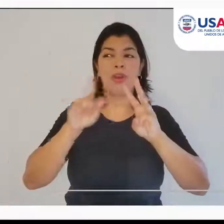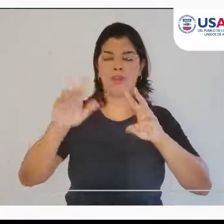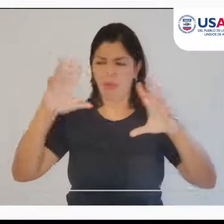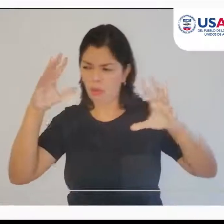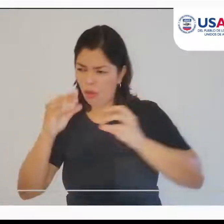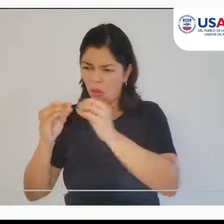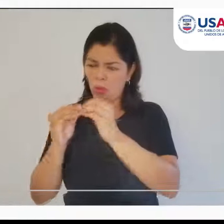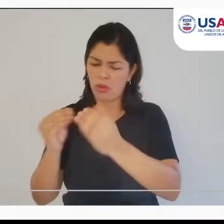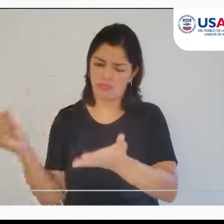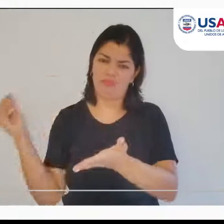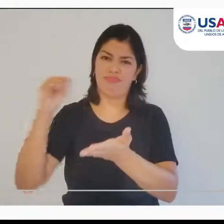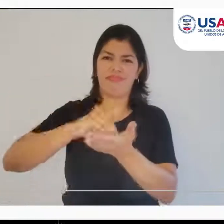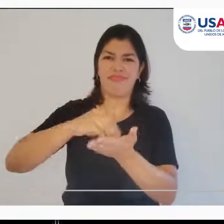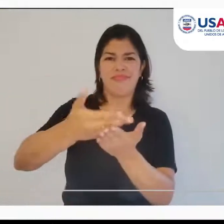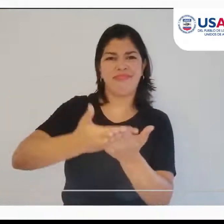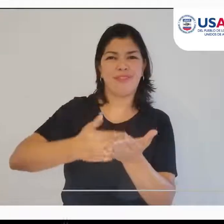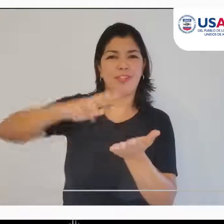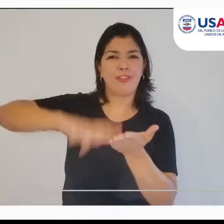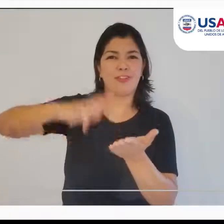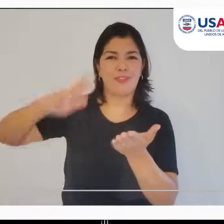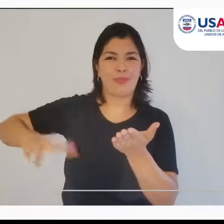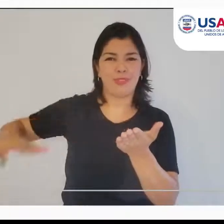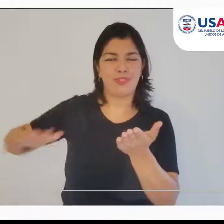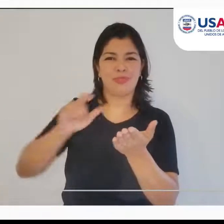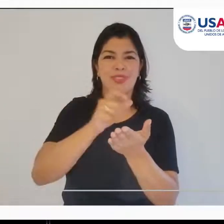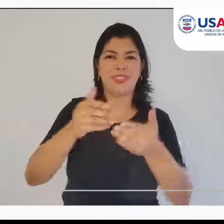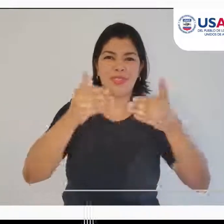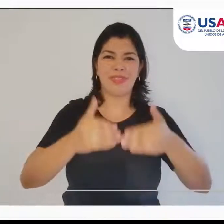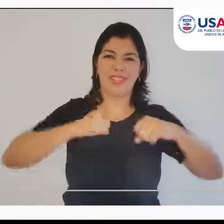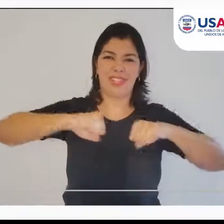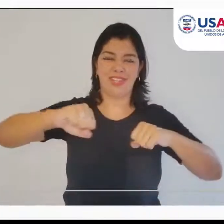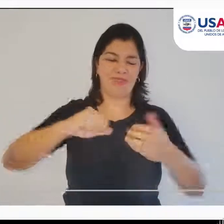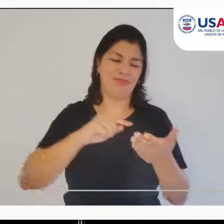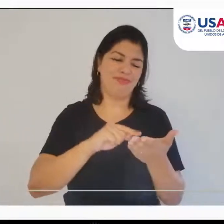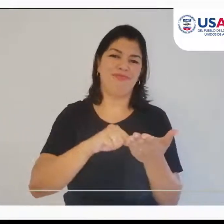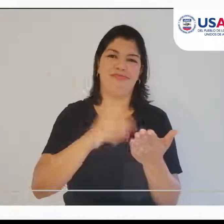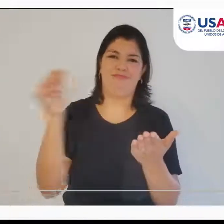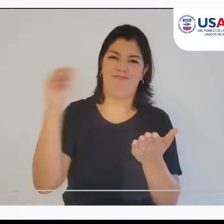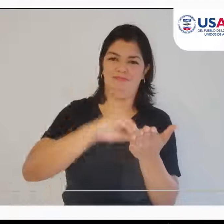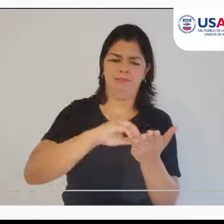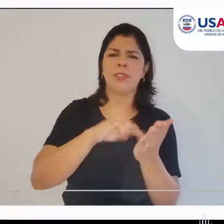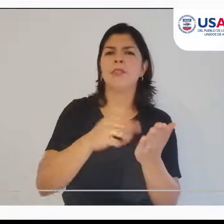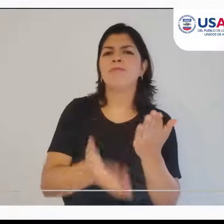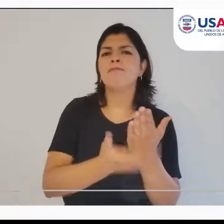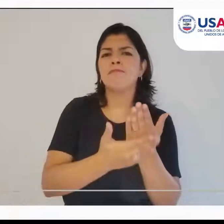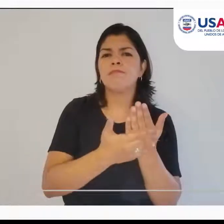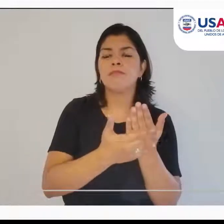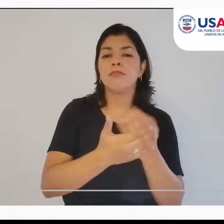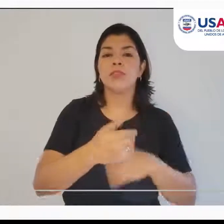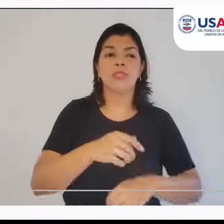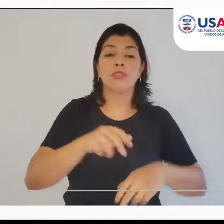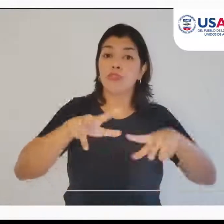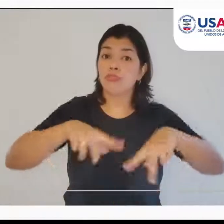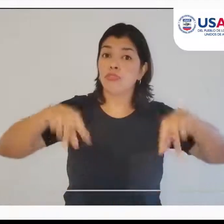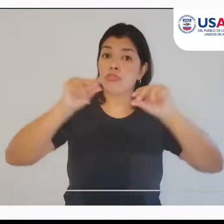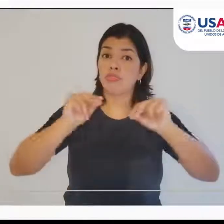los derechos para las personas con discapacidad, donde se dice que la sociedad debe garantizar el